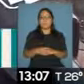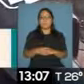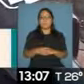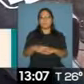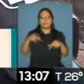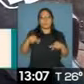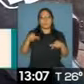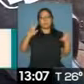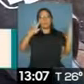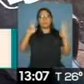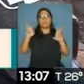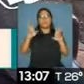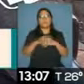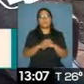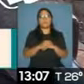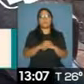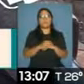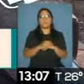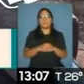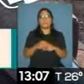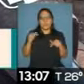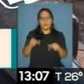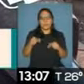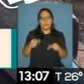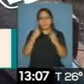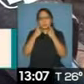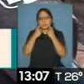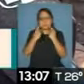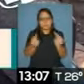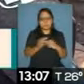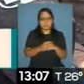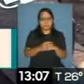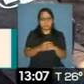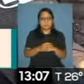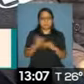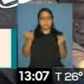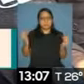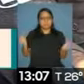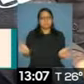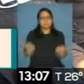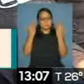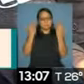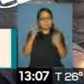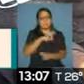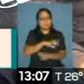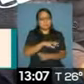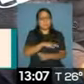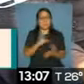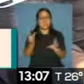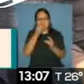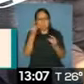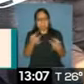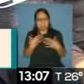Esto tiene que ver con una expresión de repudio a un aumento salarial que en realidad es insultante, porque